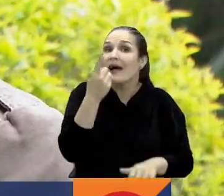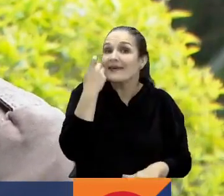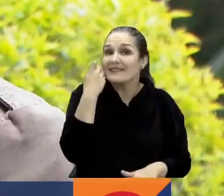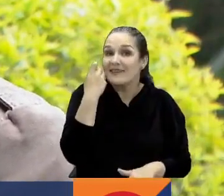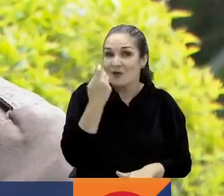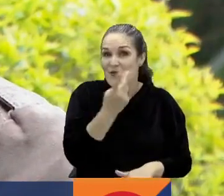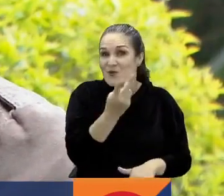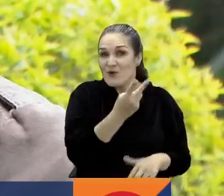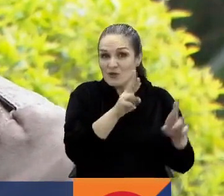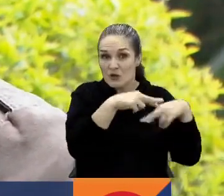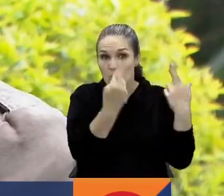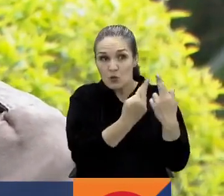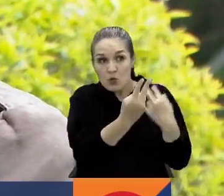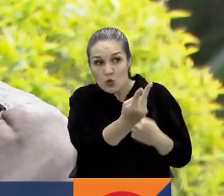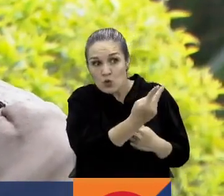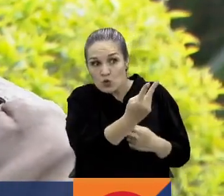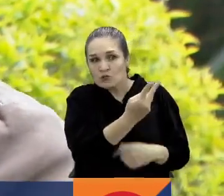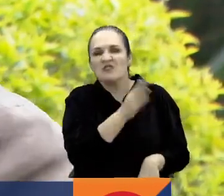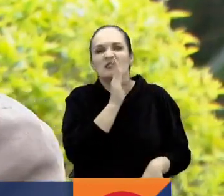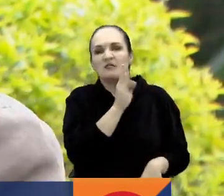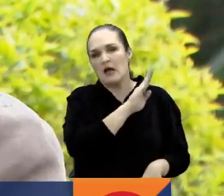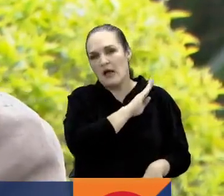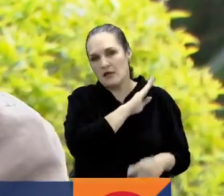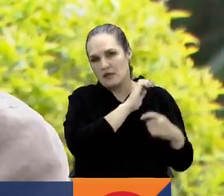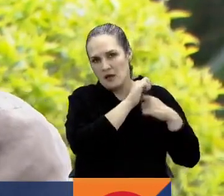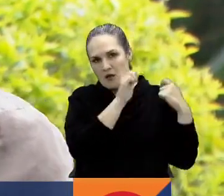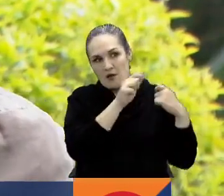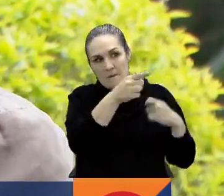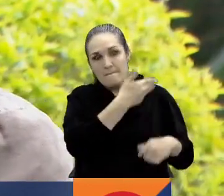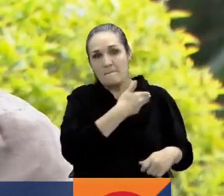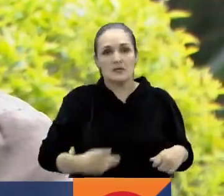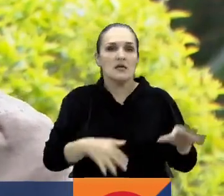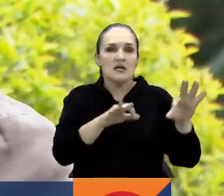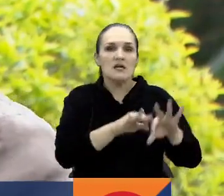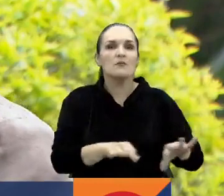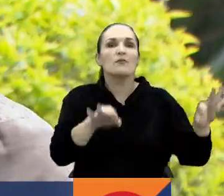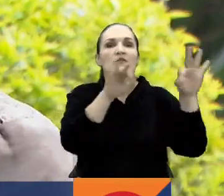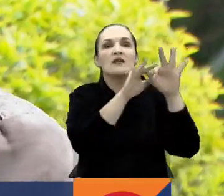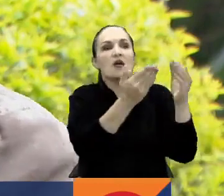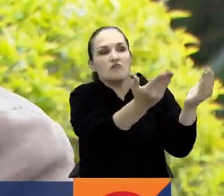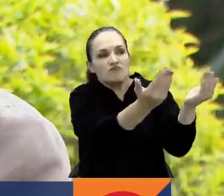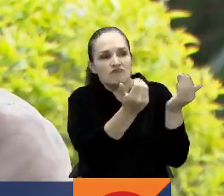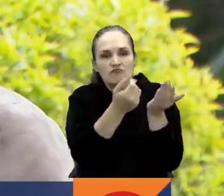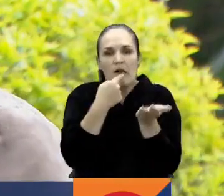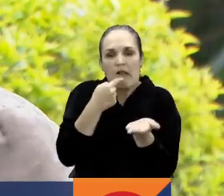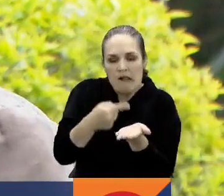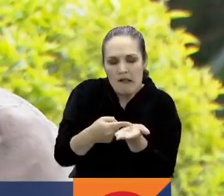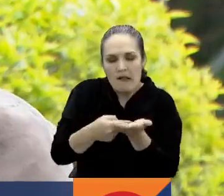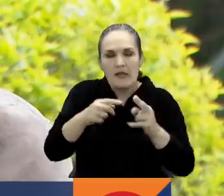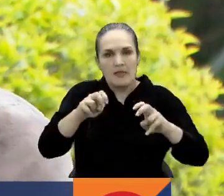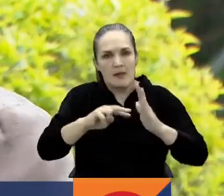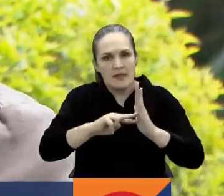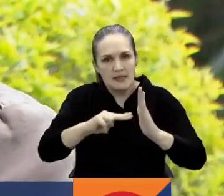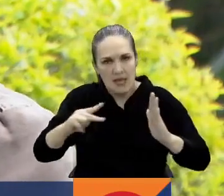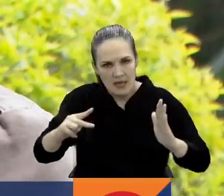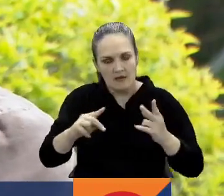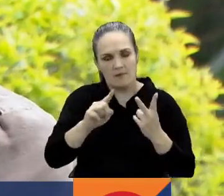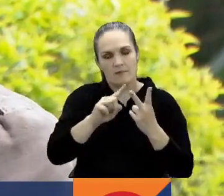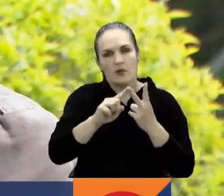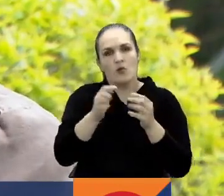y la alcaldesa es el acercamiento que vamos a hacer en las mesas tanto jurídica como técnica y financiera